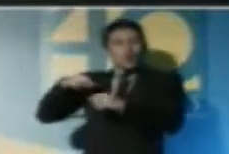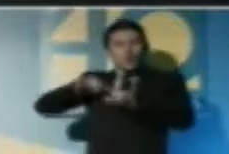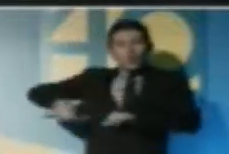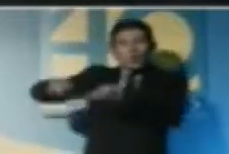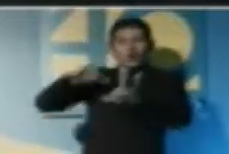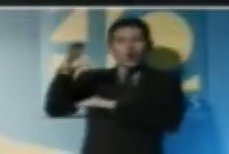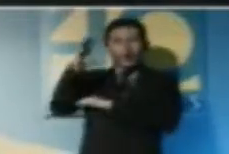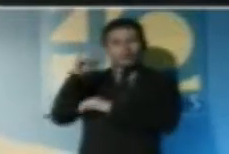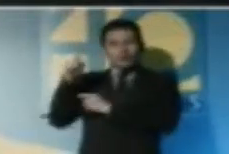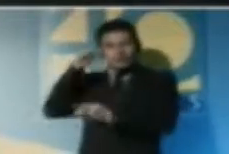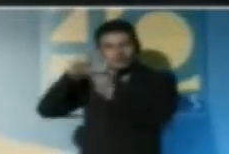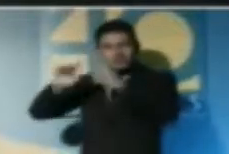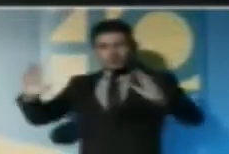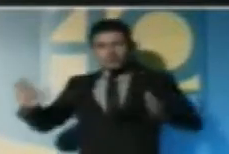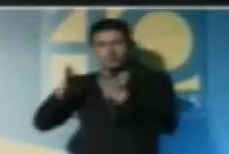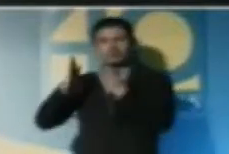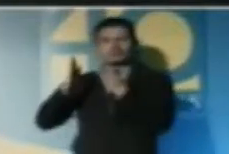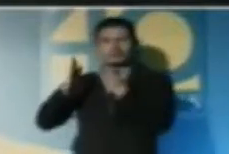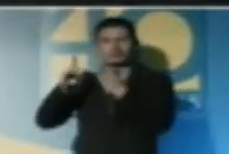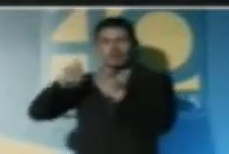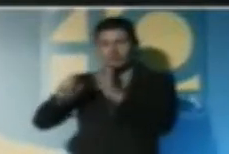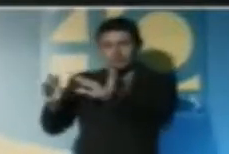debe constituir en nuestro proyecto colectivo.